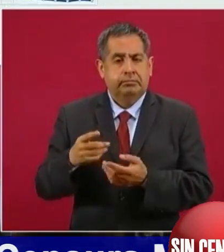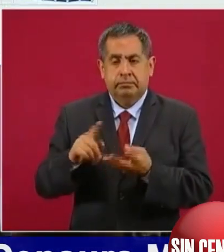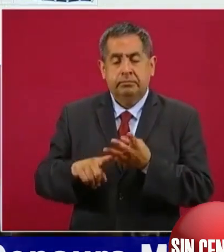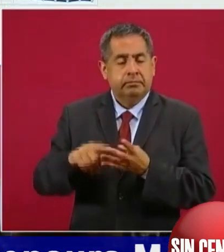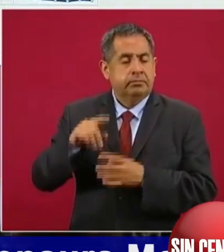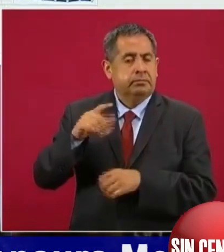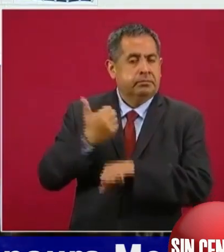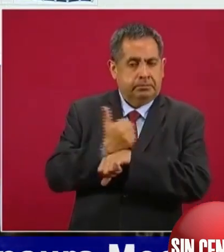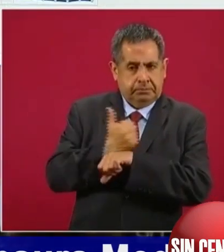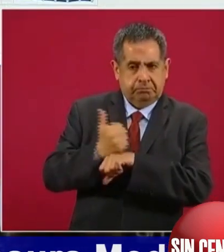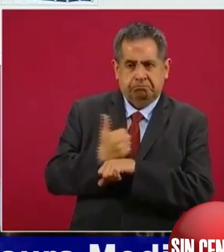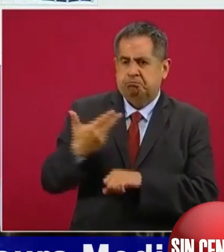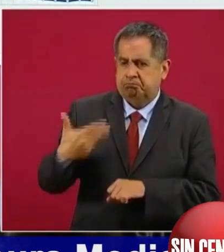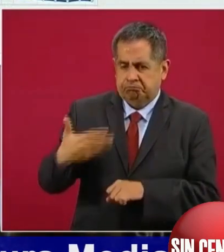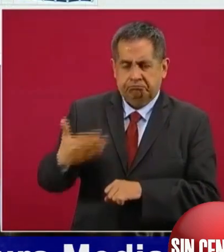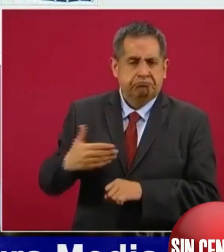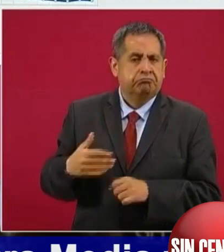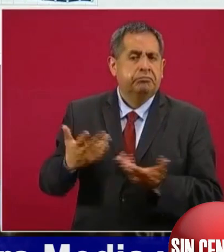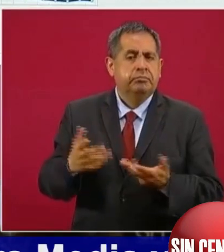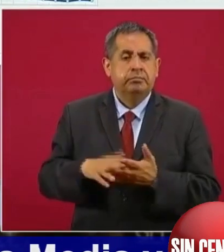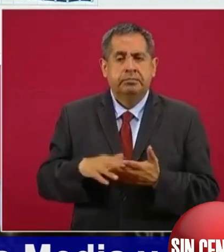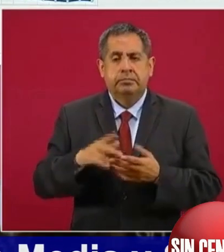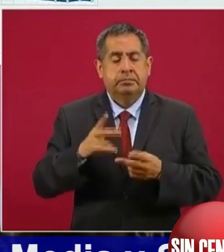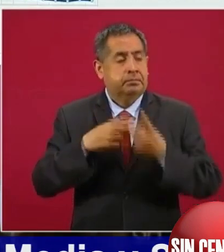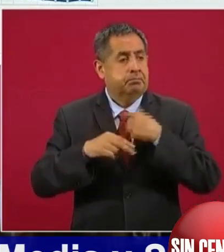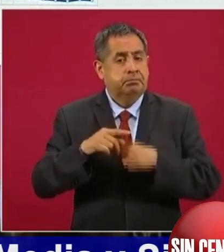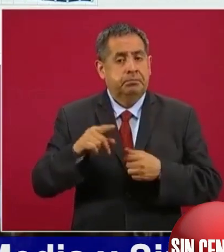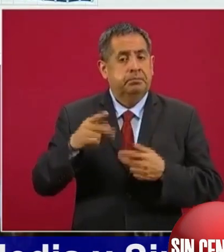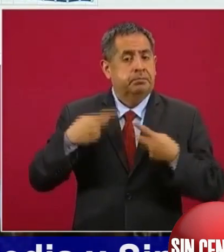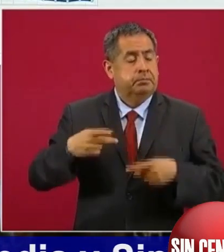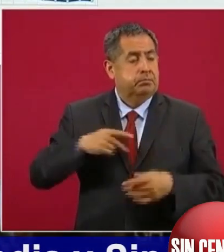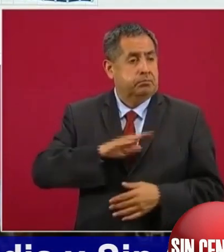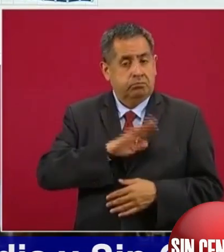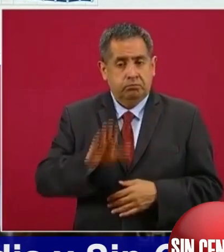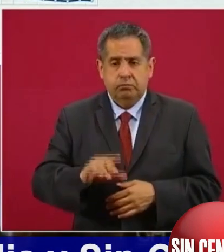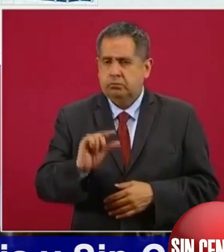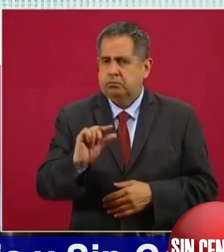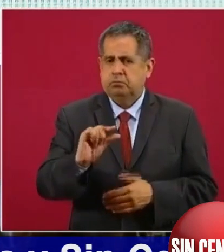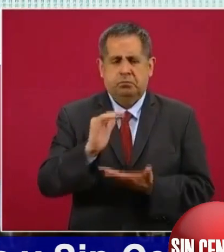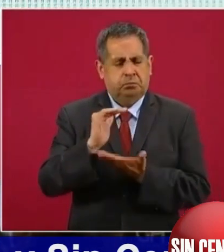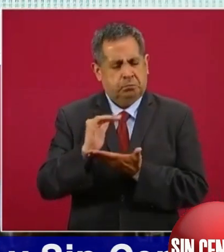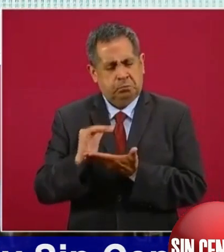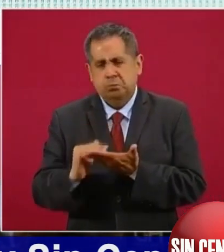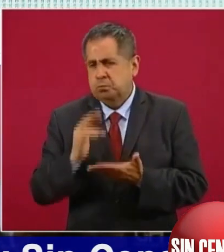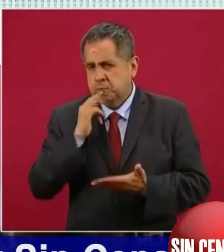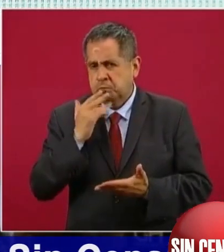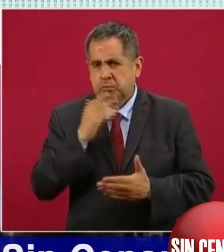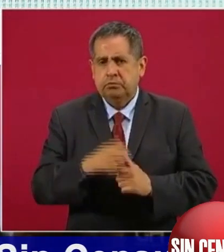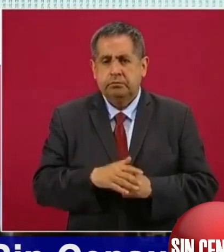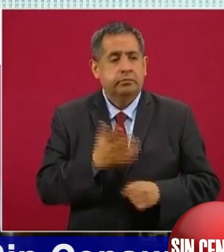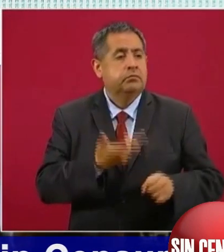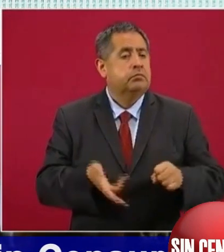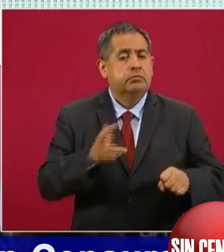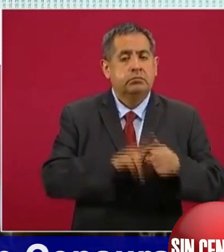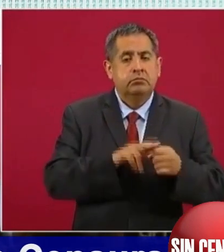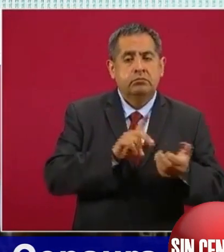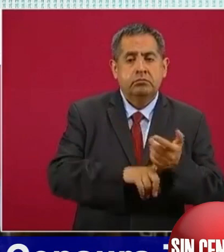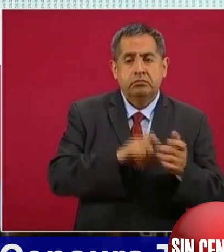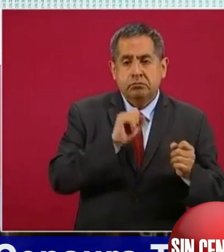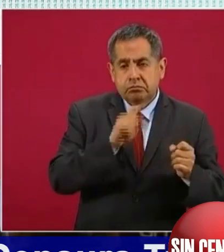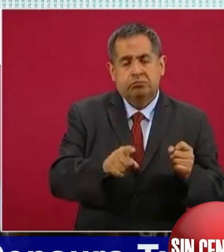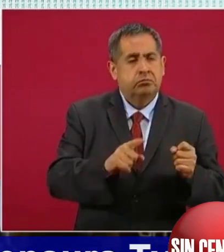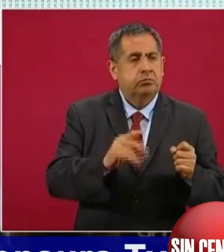en semáforo amarillo y tiene también un descenso sostenido de la mortalidad. La siguiente, lo vemos en la hospitalización, también sin